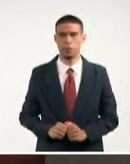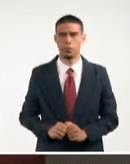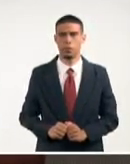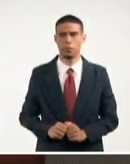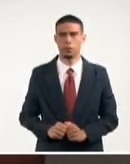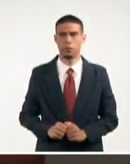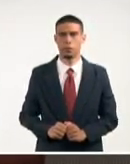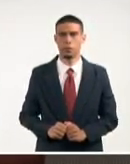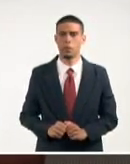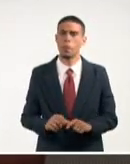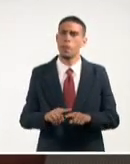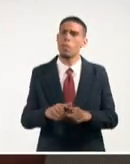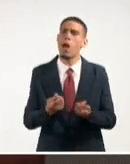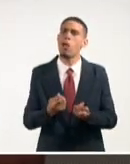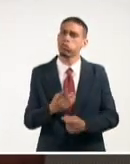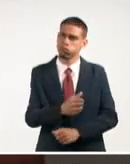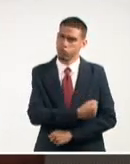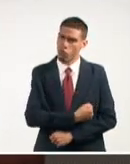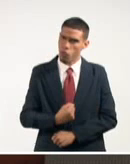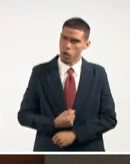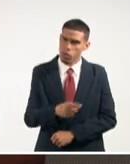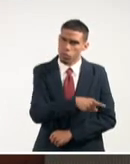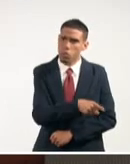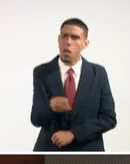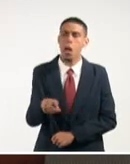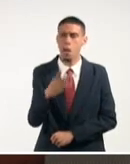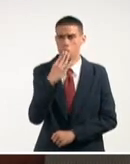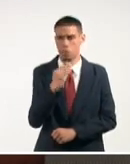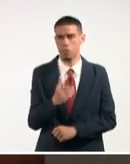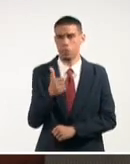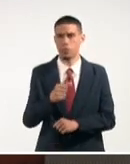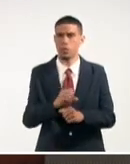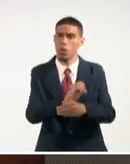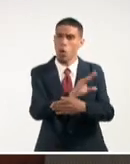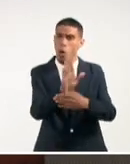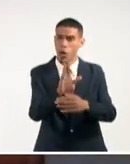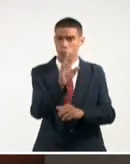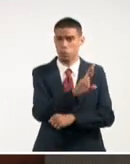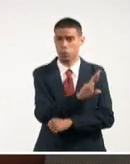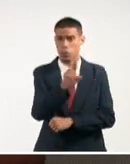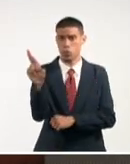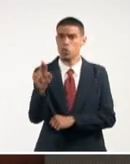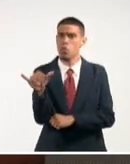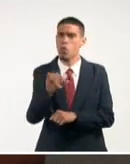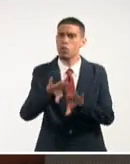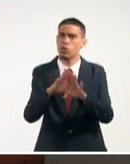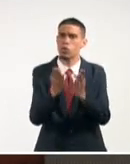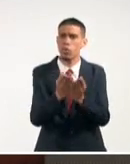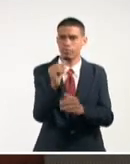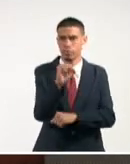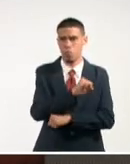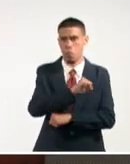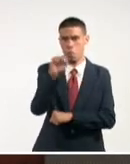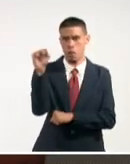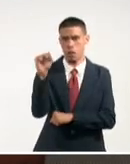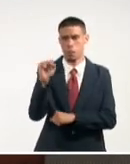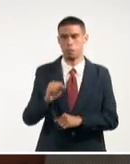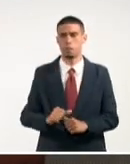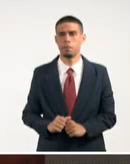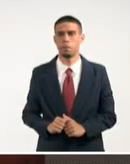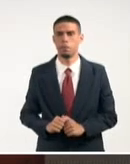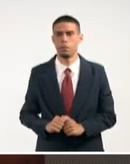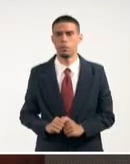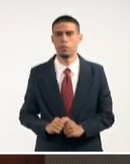Pero ha valido la pena. La obra de la revolución y sus conquistas sociales, aún